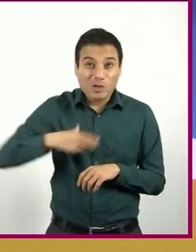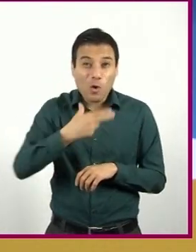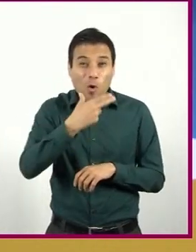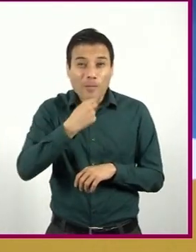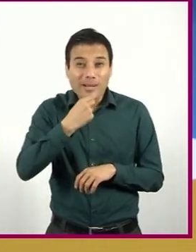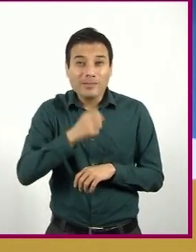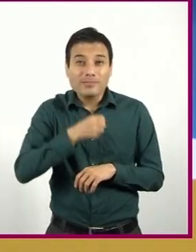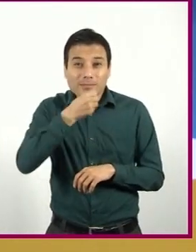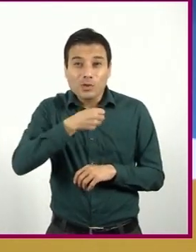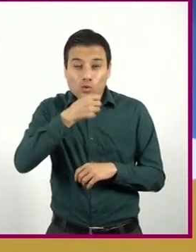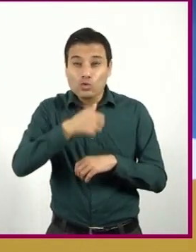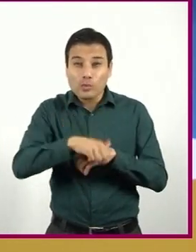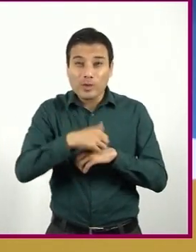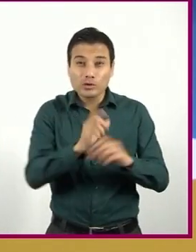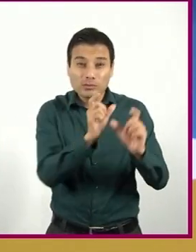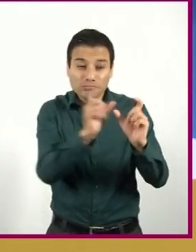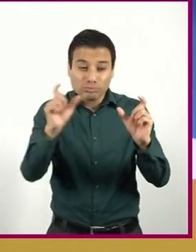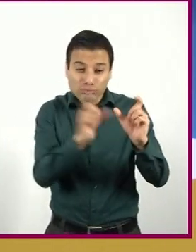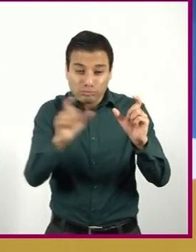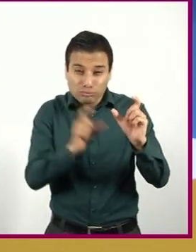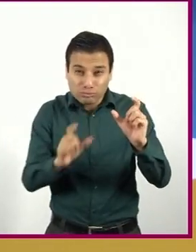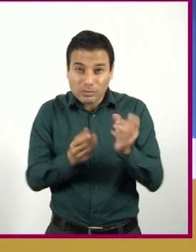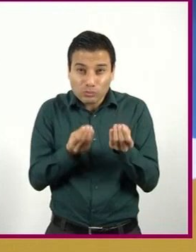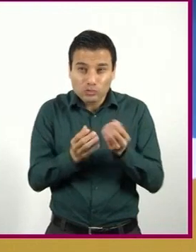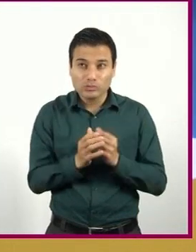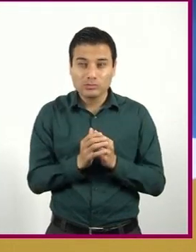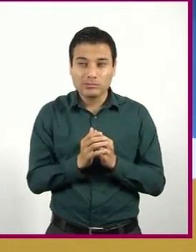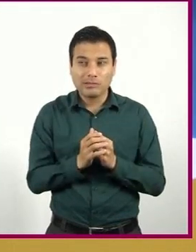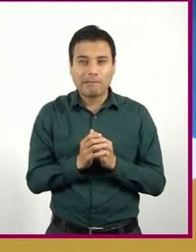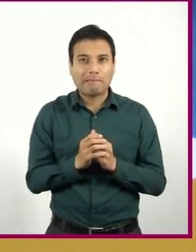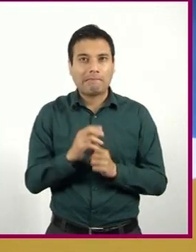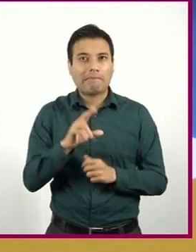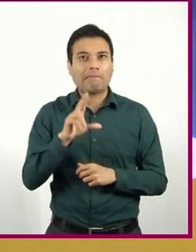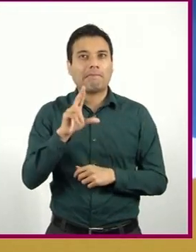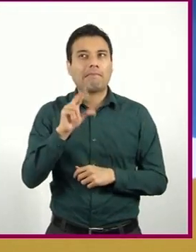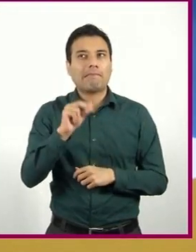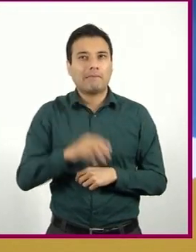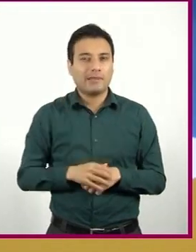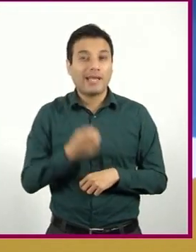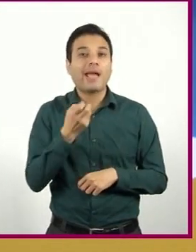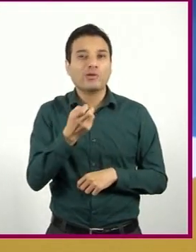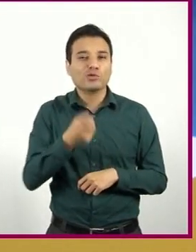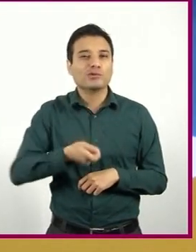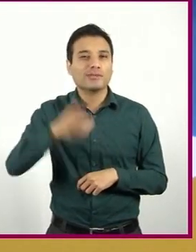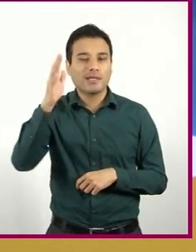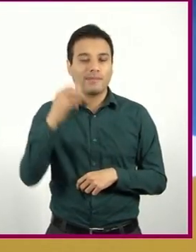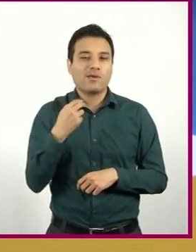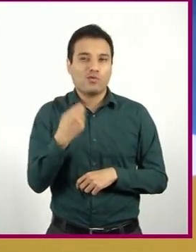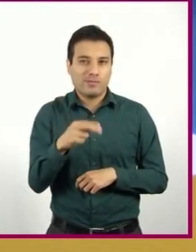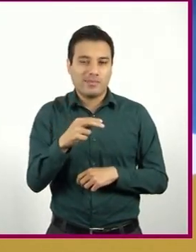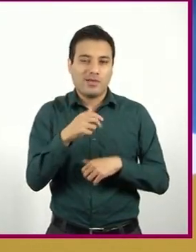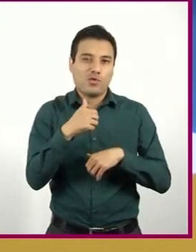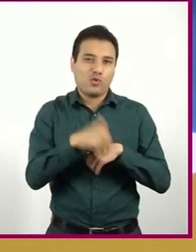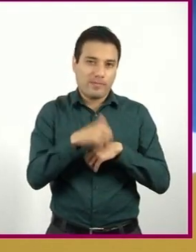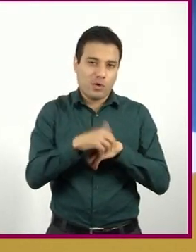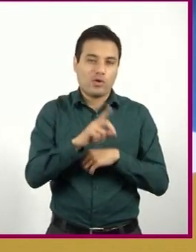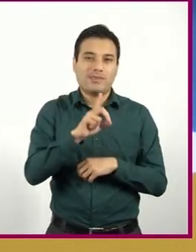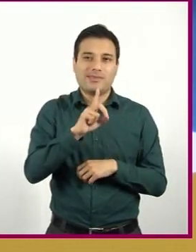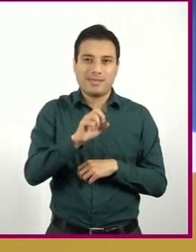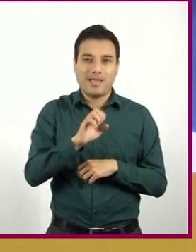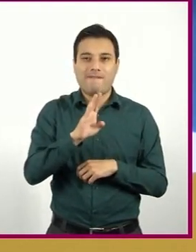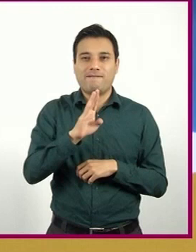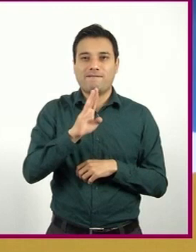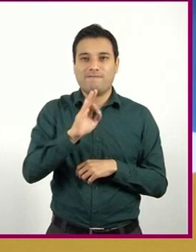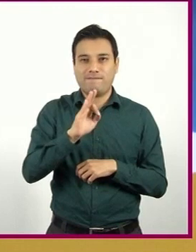que corresponde a la famosa serie numérica conocida como sucesión de Fibonacci. Así es, Enrique.